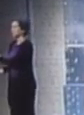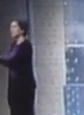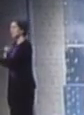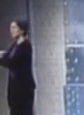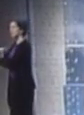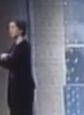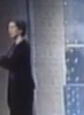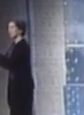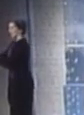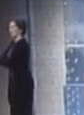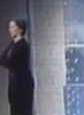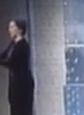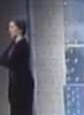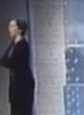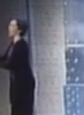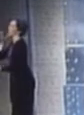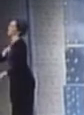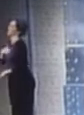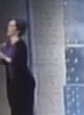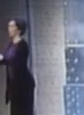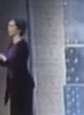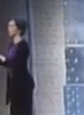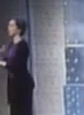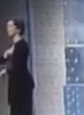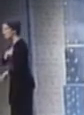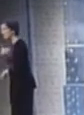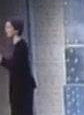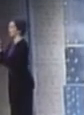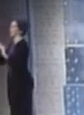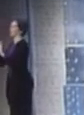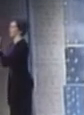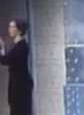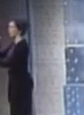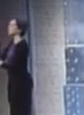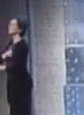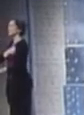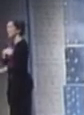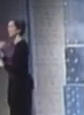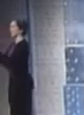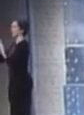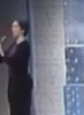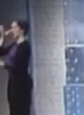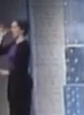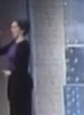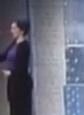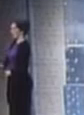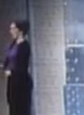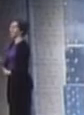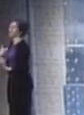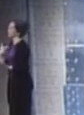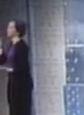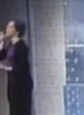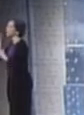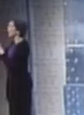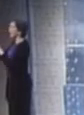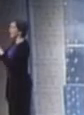entonces ahora sí quiero aprender, y ahora sí quiero ir al colegio, y ahora sí quiero ir a la escuela. Entonces, cuando yo hablo de aplicaciones, cuando yo